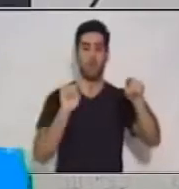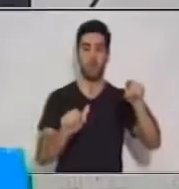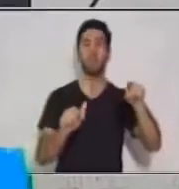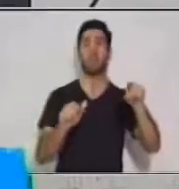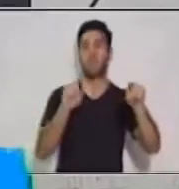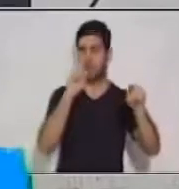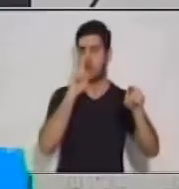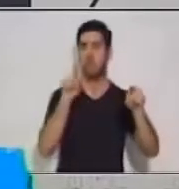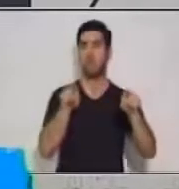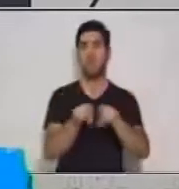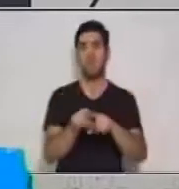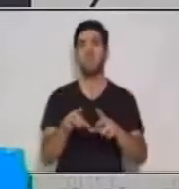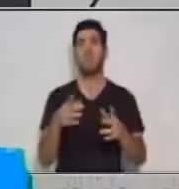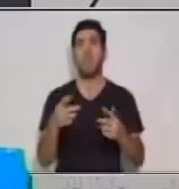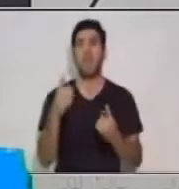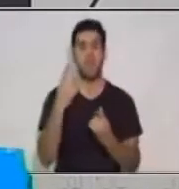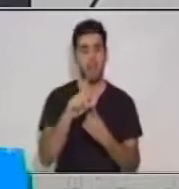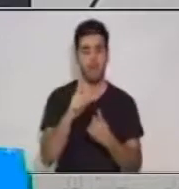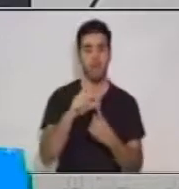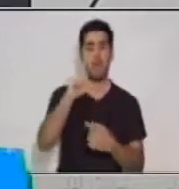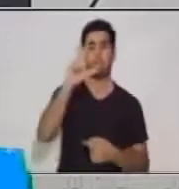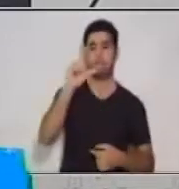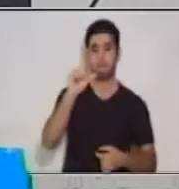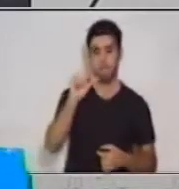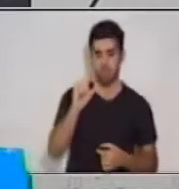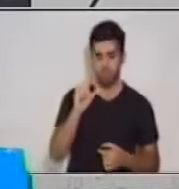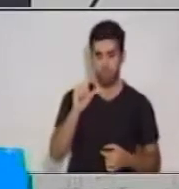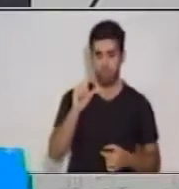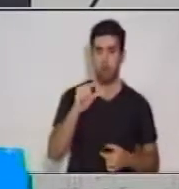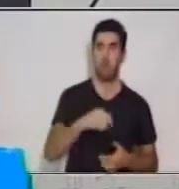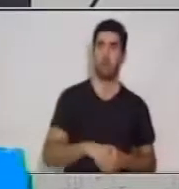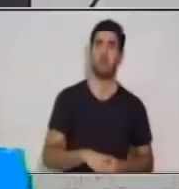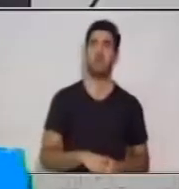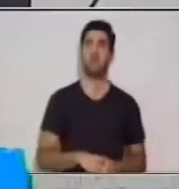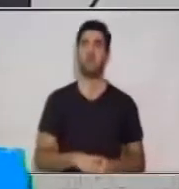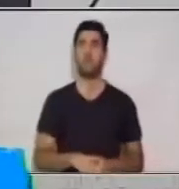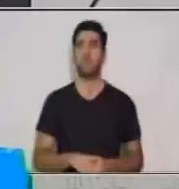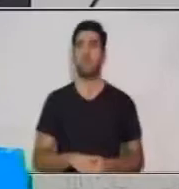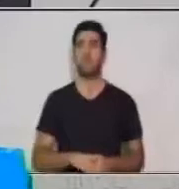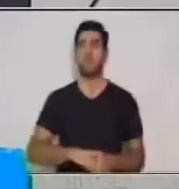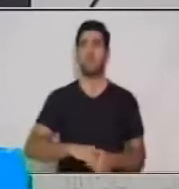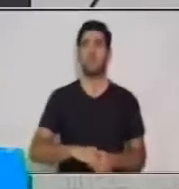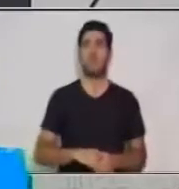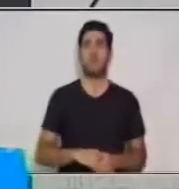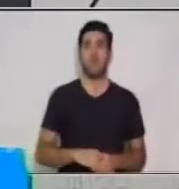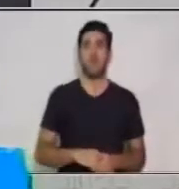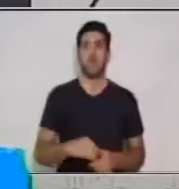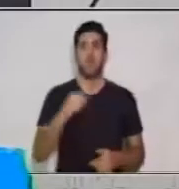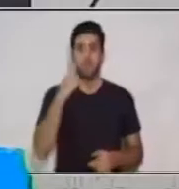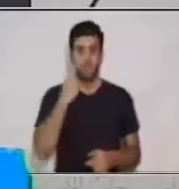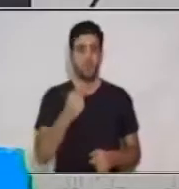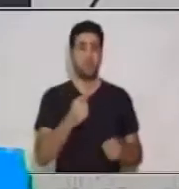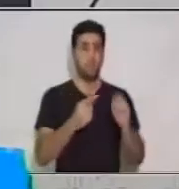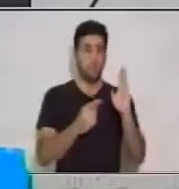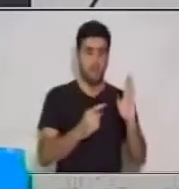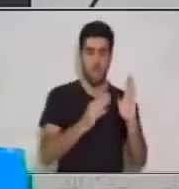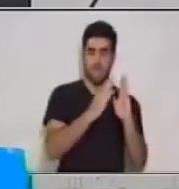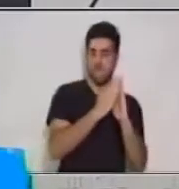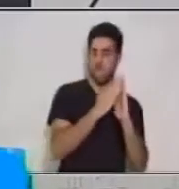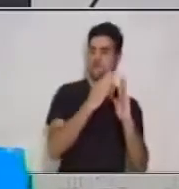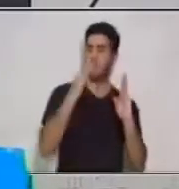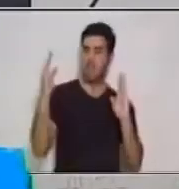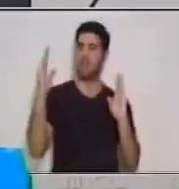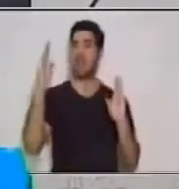están representados con letras minúsculas. Minúsculas que están frente a